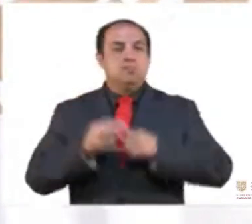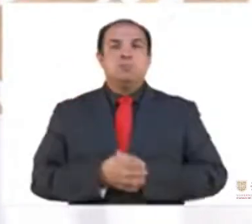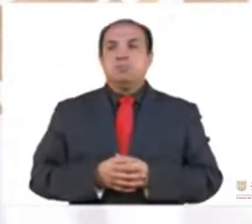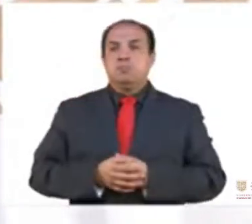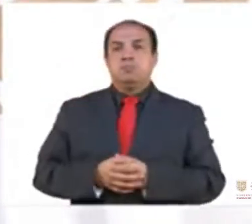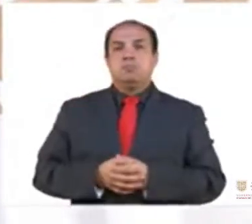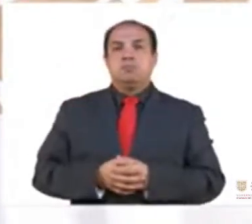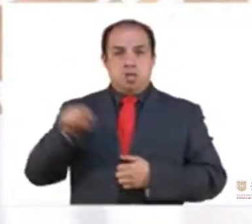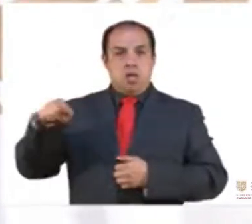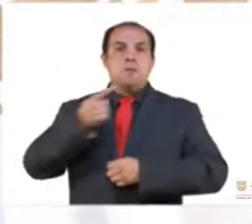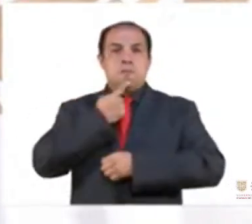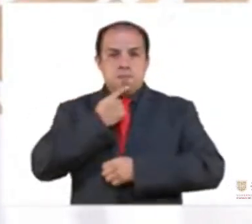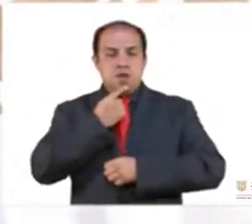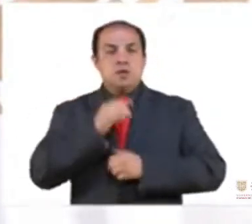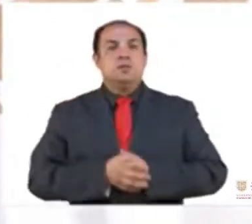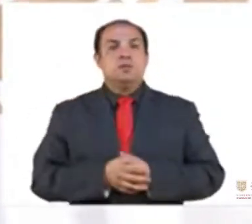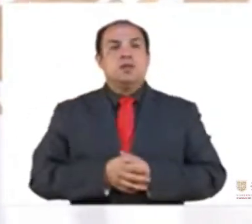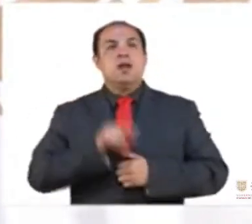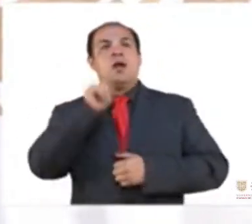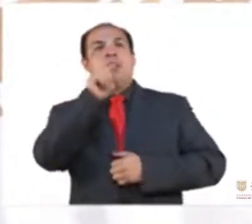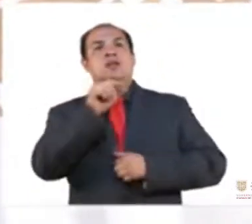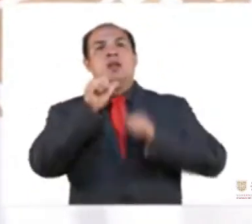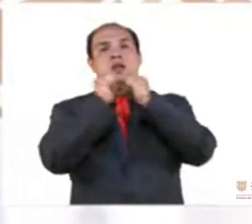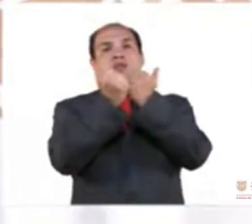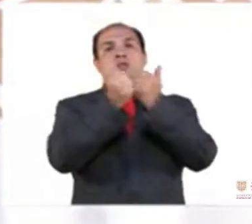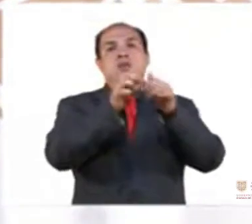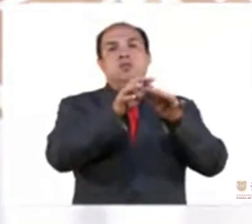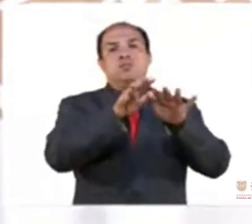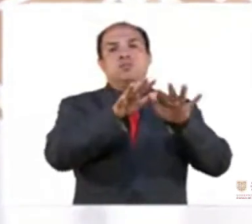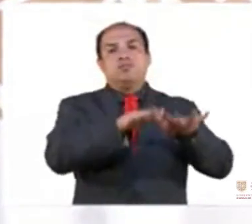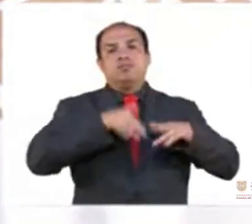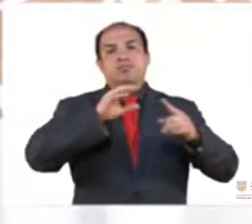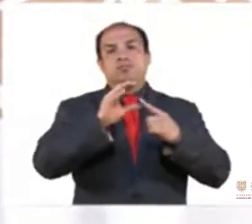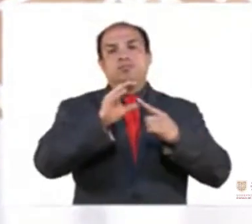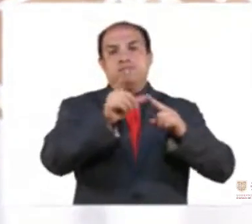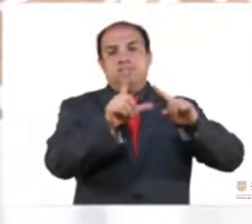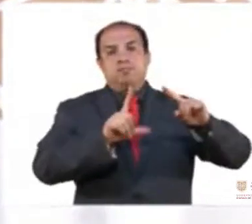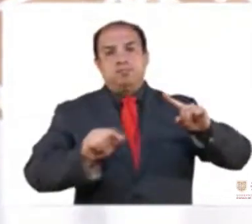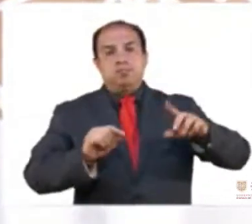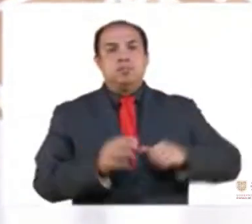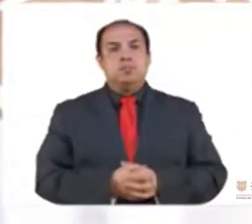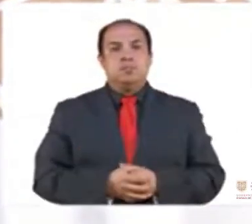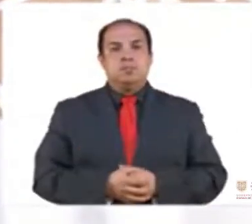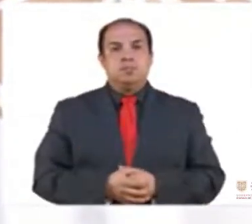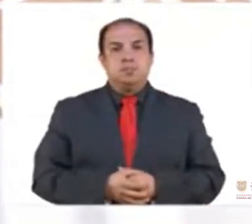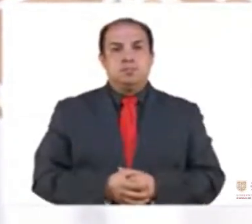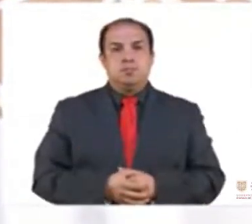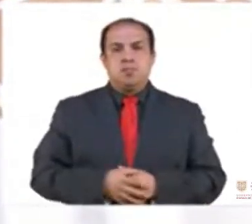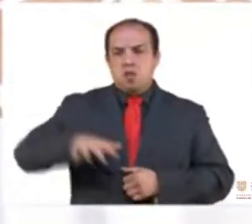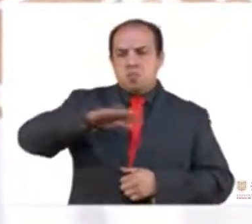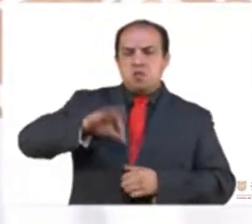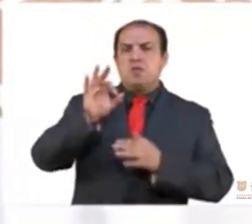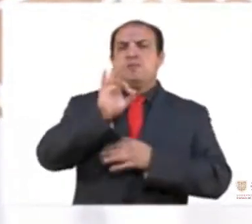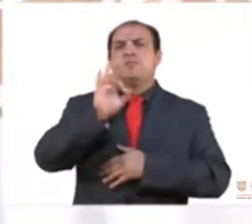López Obrador en el Auditorio Nacional, una vez que No, voy a buscar a ver qué fecha